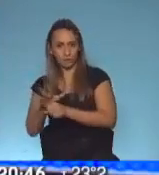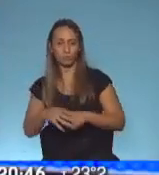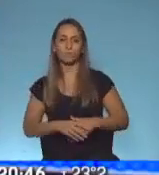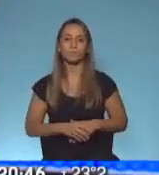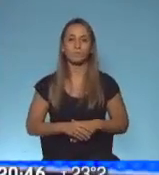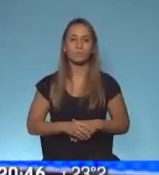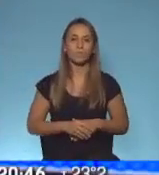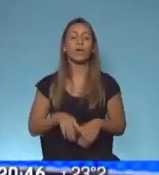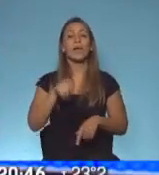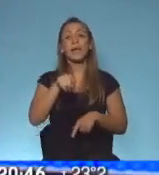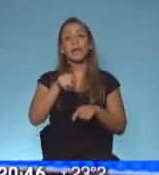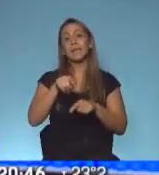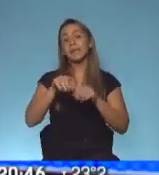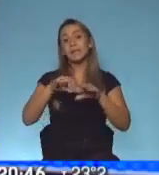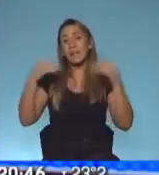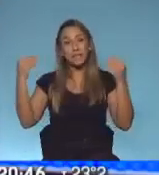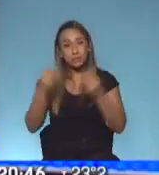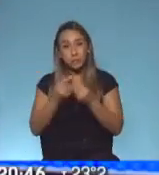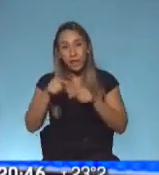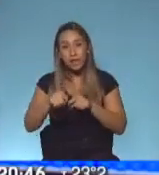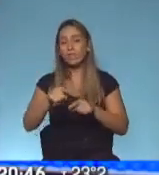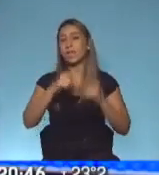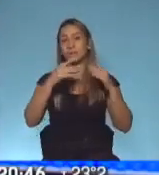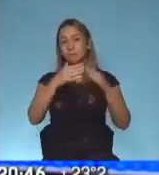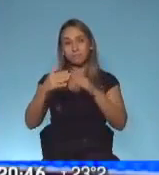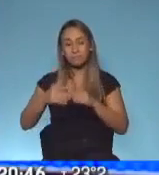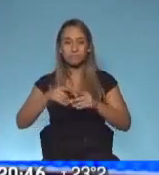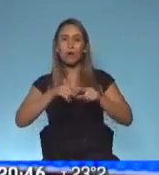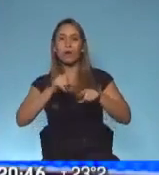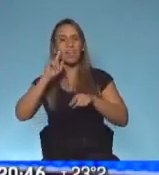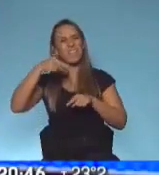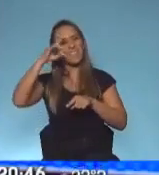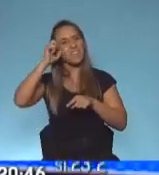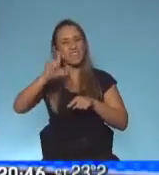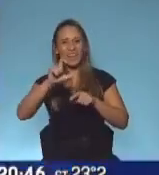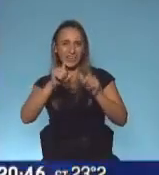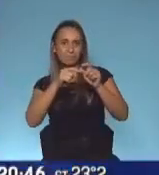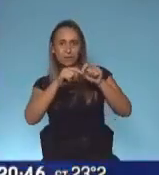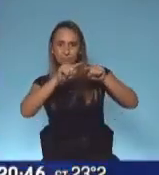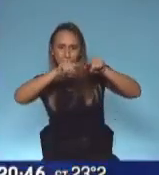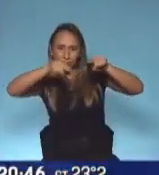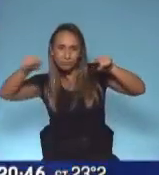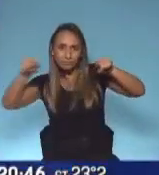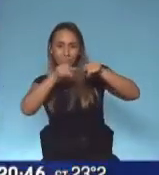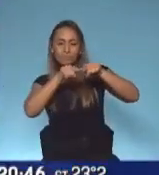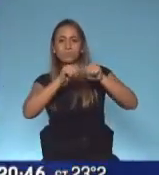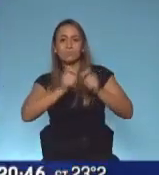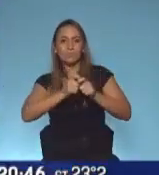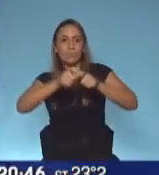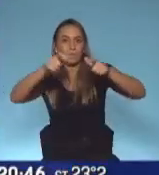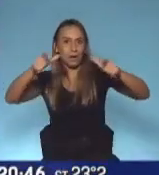Los resultados que arrojó la encuesta permanente de hogares realizada por INDEC marca que ha crecido la pobreza en el final